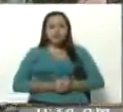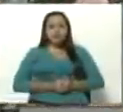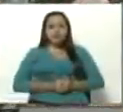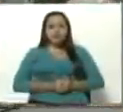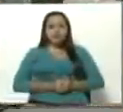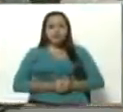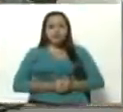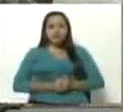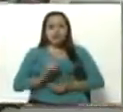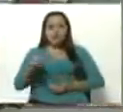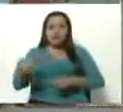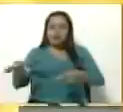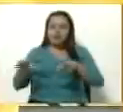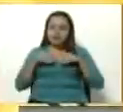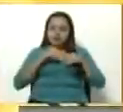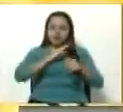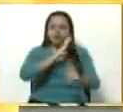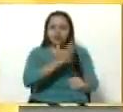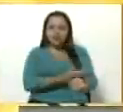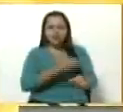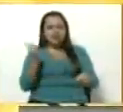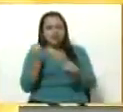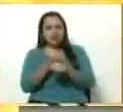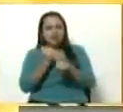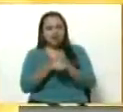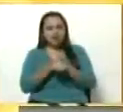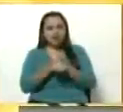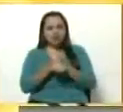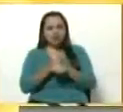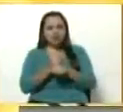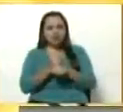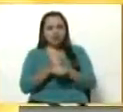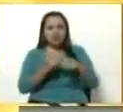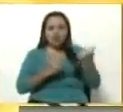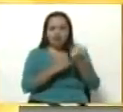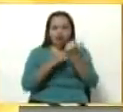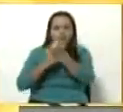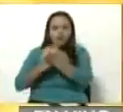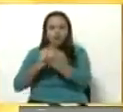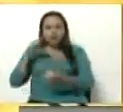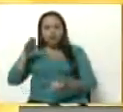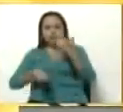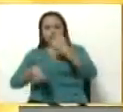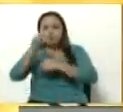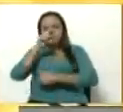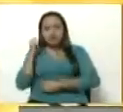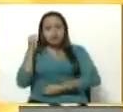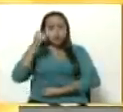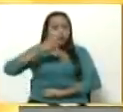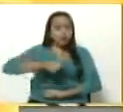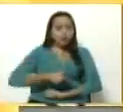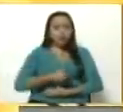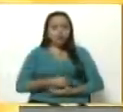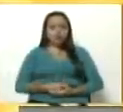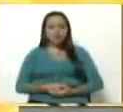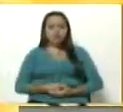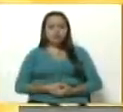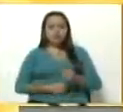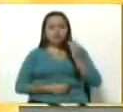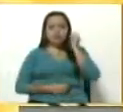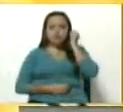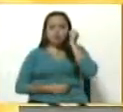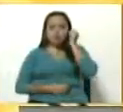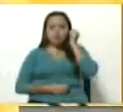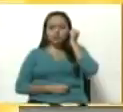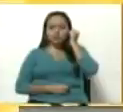reconozco su fuerza, sobre todo en estos últimos años, que han sido para